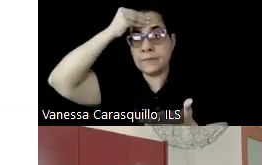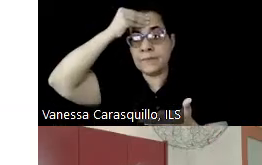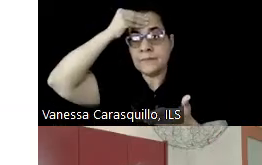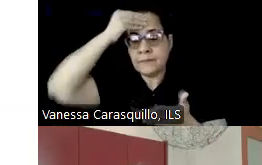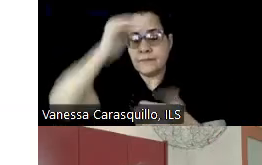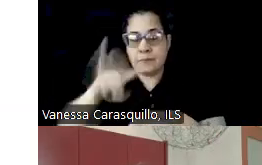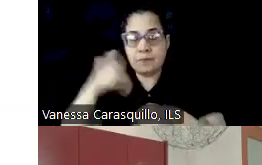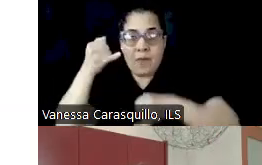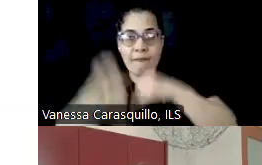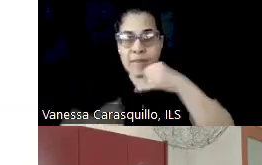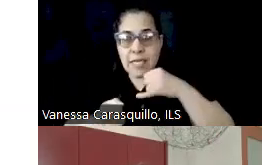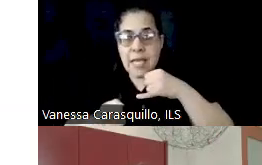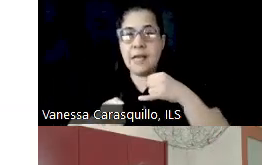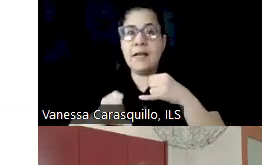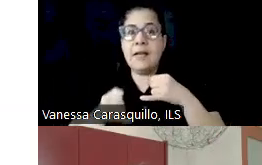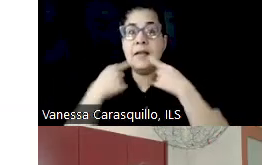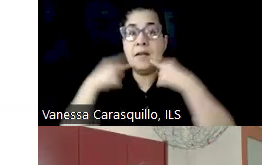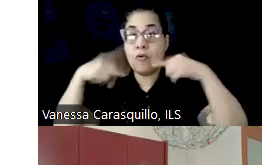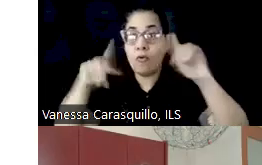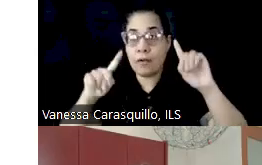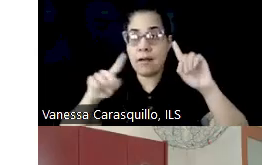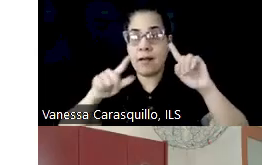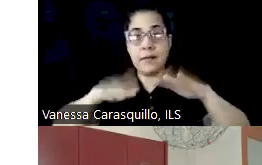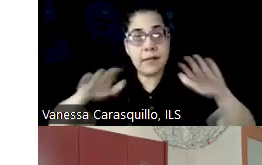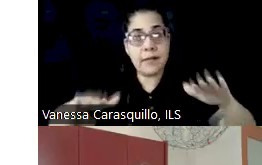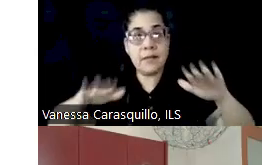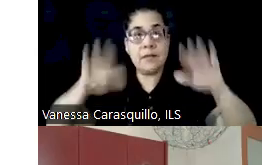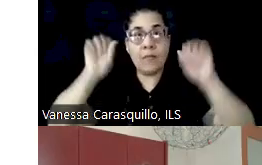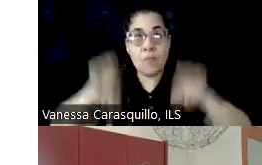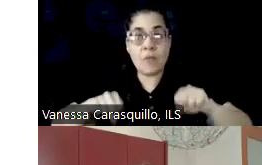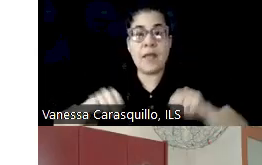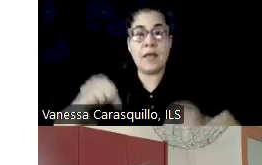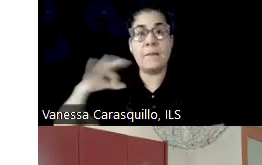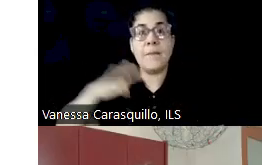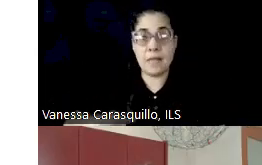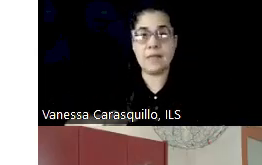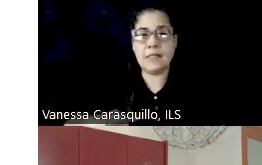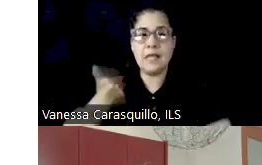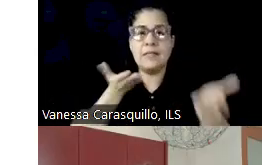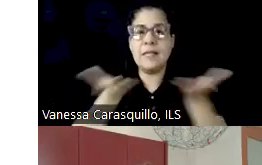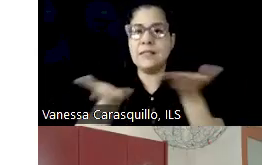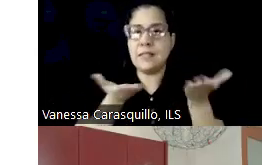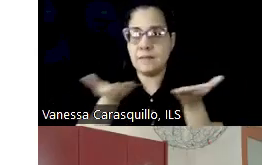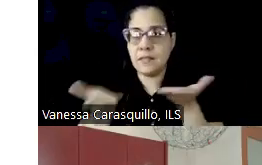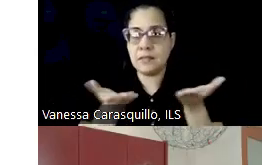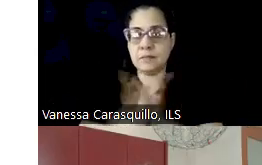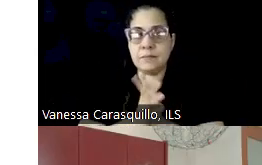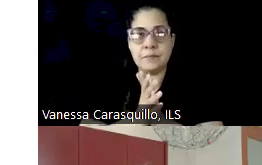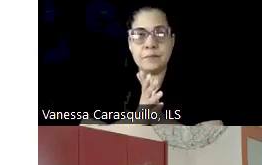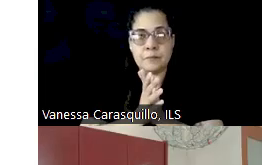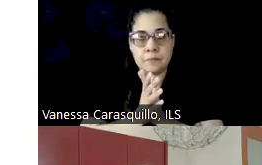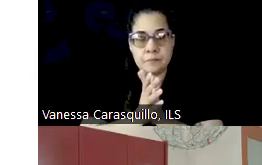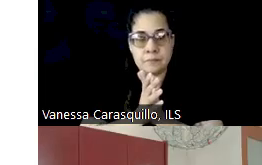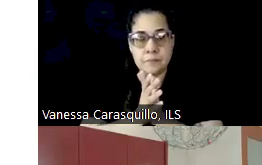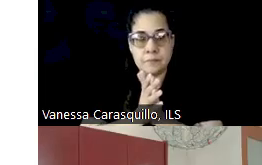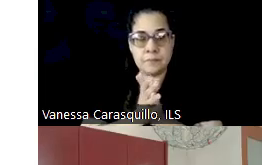final de lograr de que este niño pues, pueda beneficiarse de este servicio. La seguridad integral